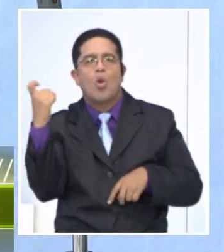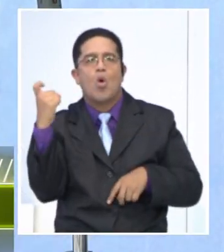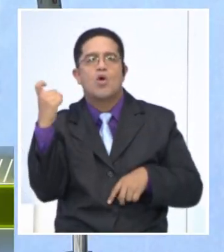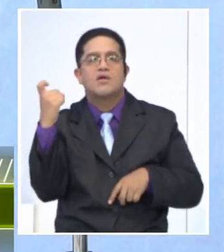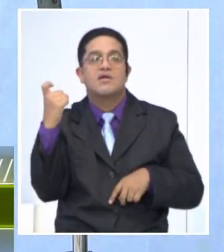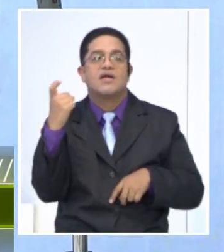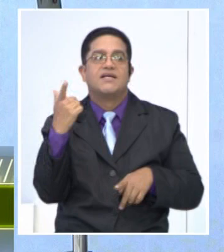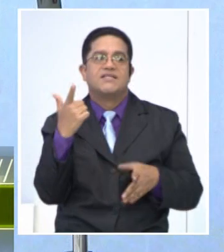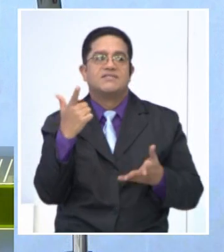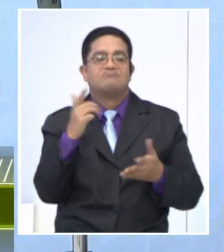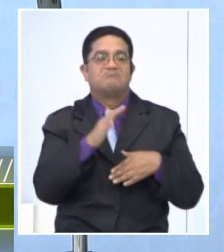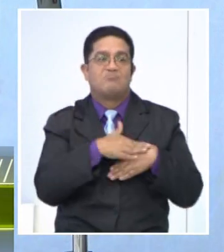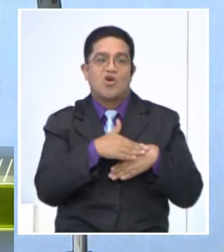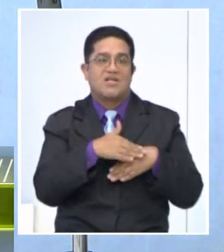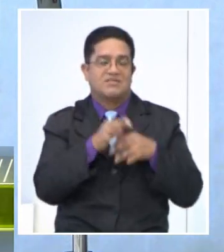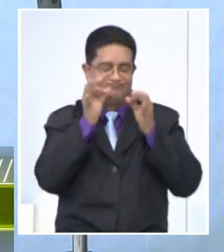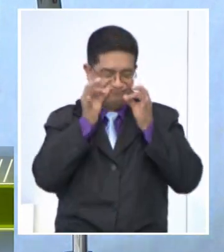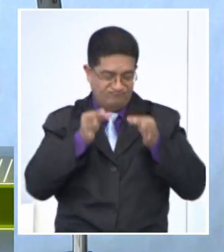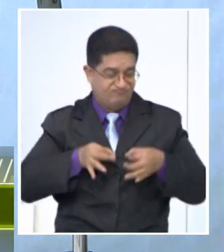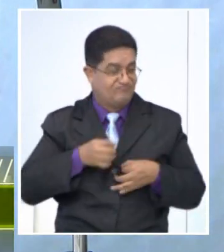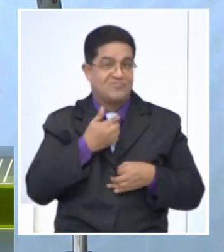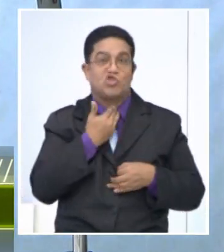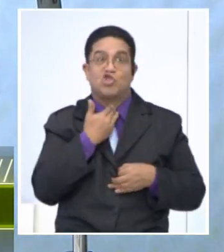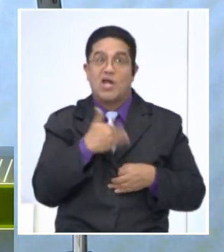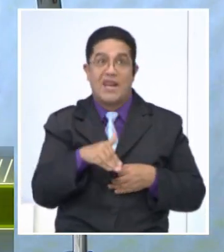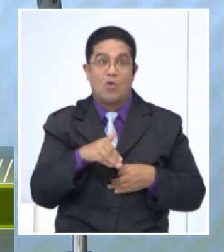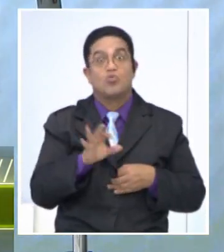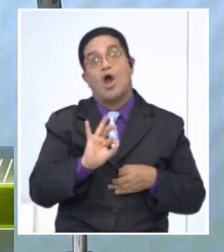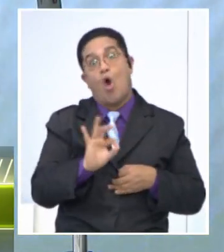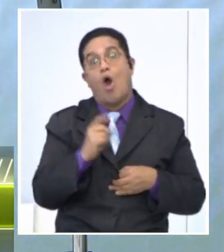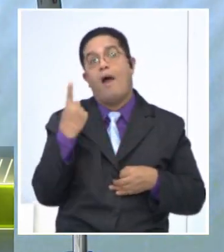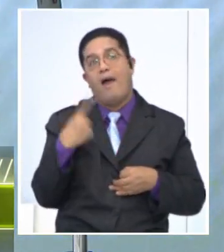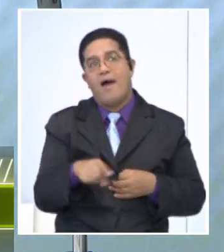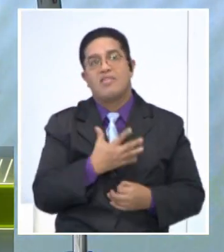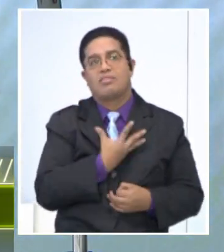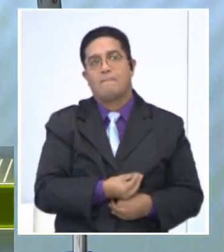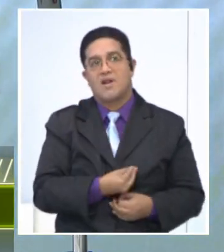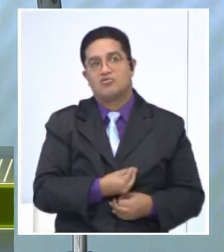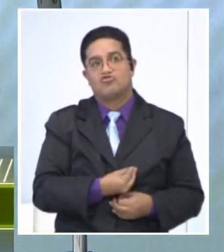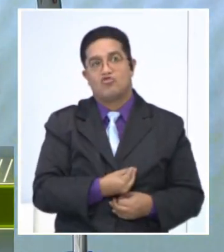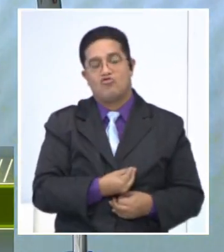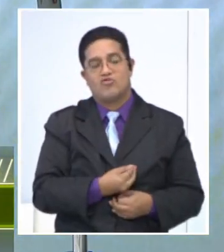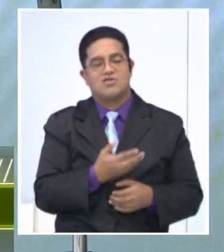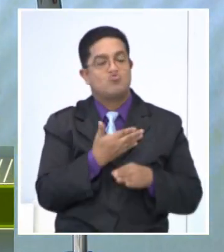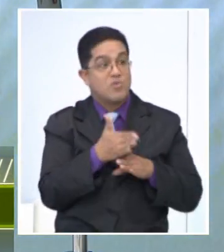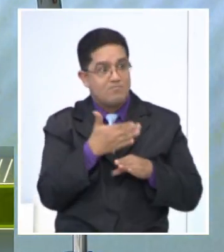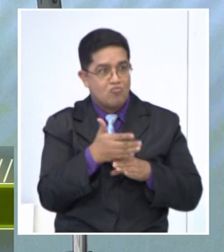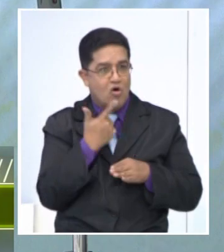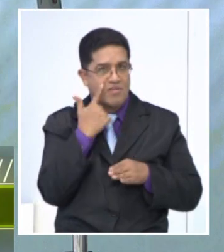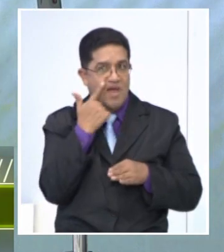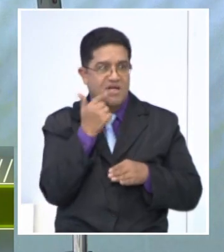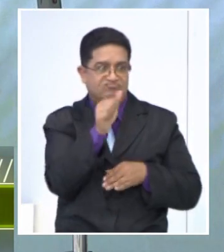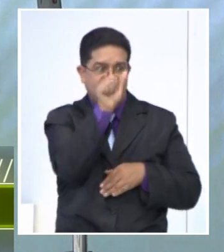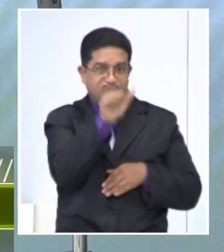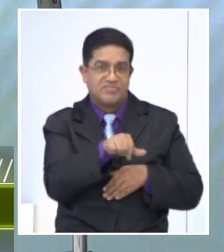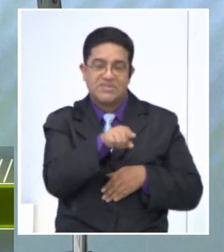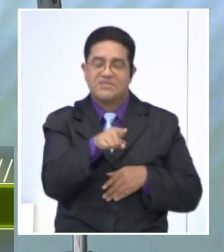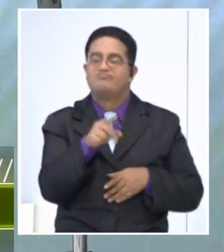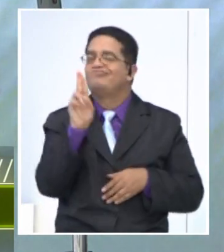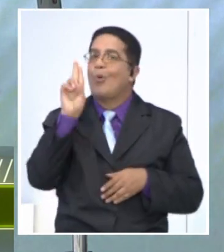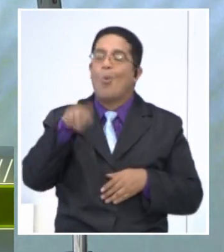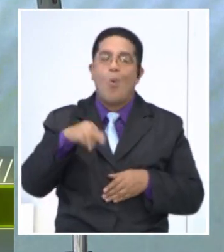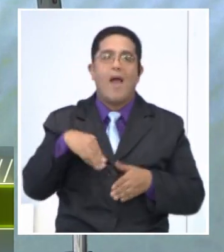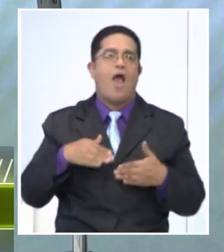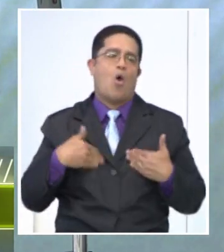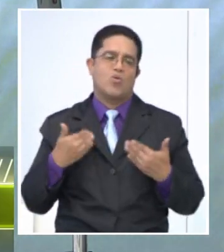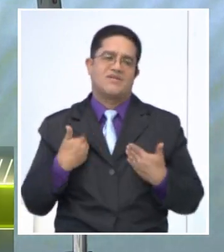de dismorfismo corporal o que tiene una depresión severa y que le hagas lo que le hagas no va a estar contento. Y eso tampoco es algo bonito